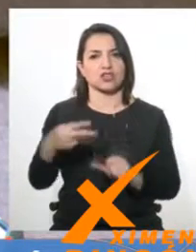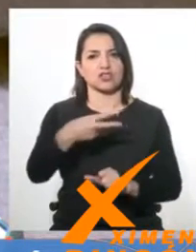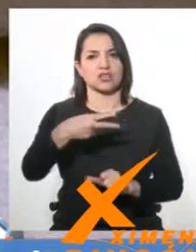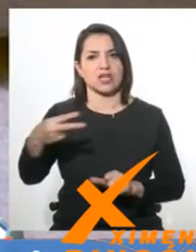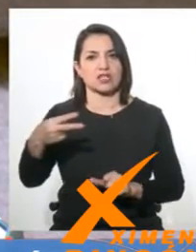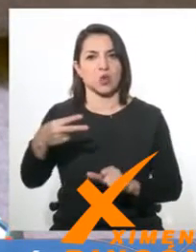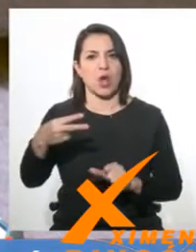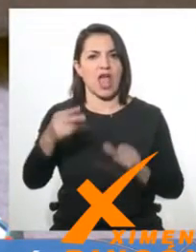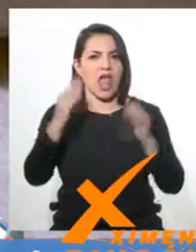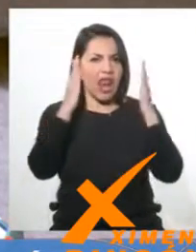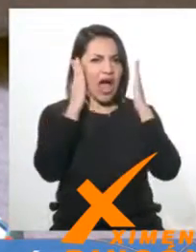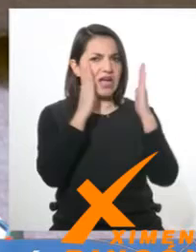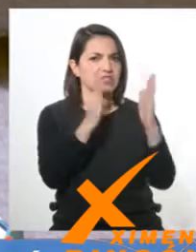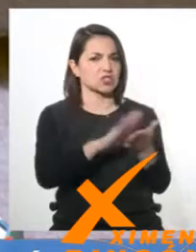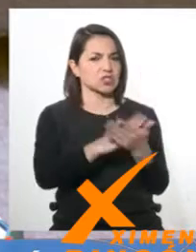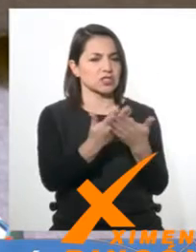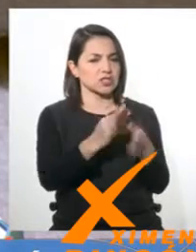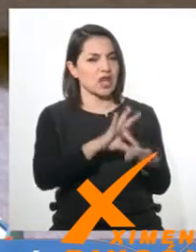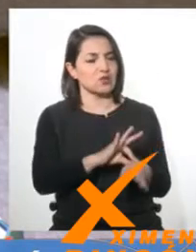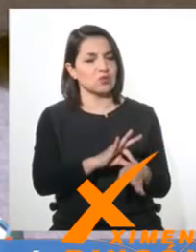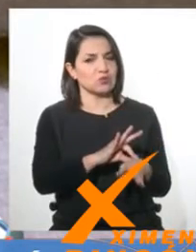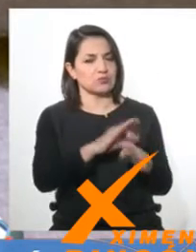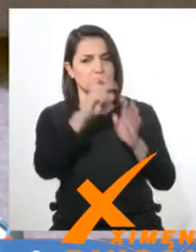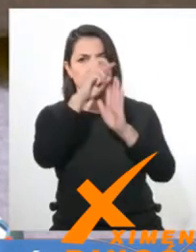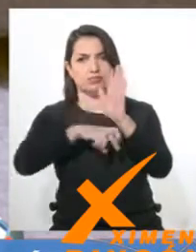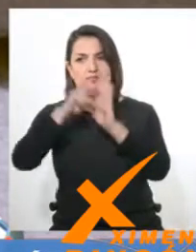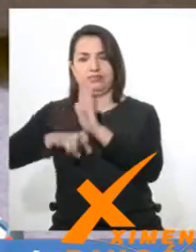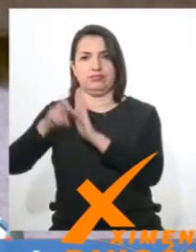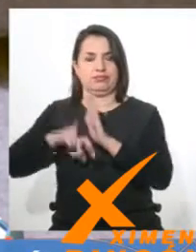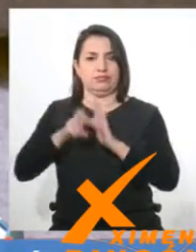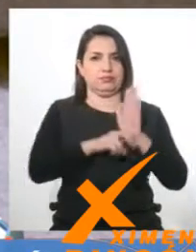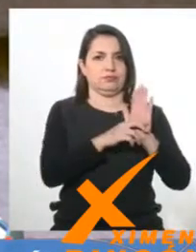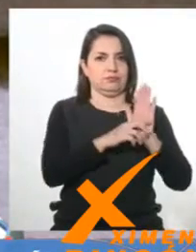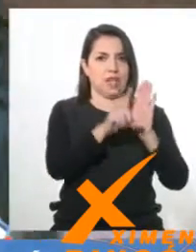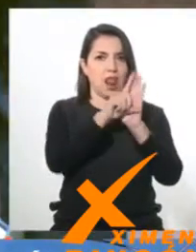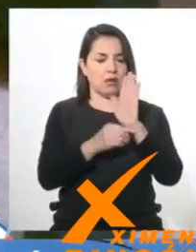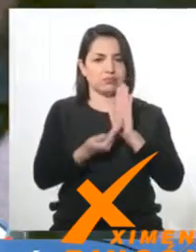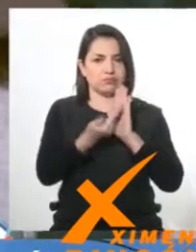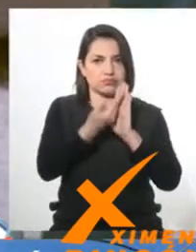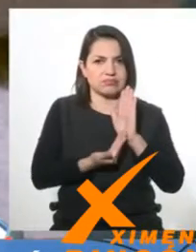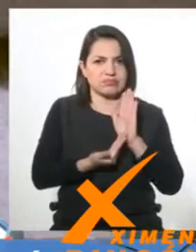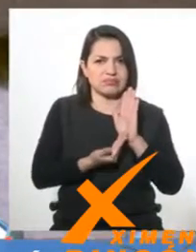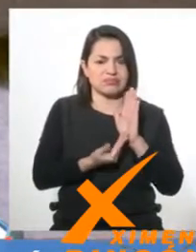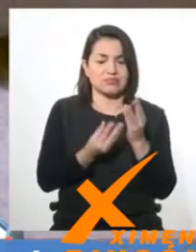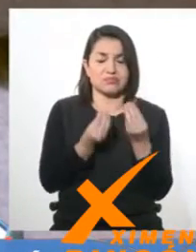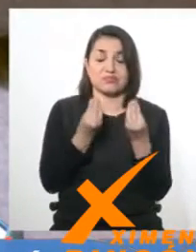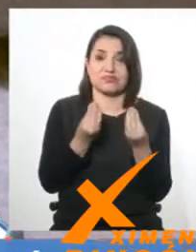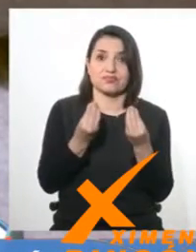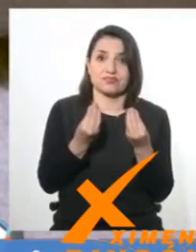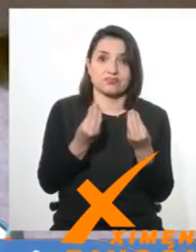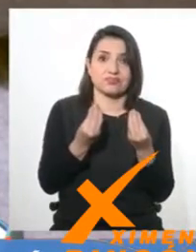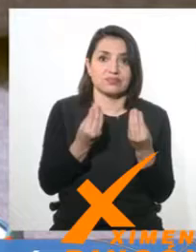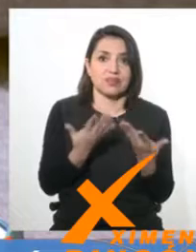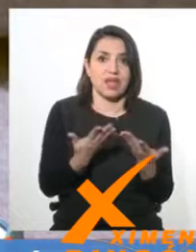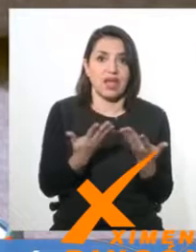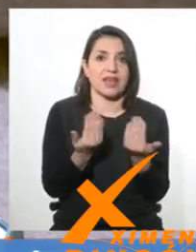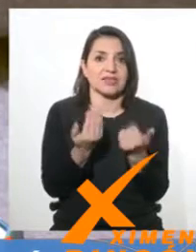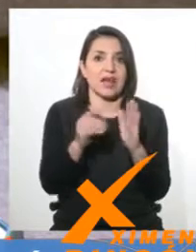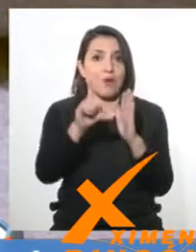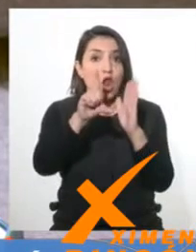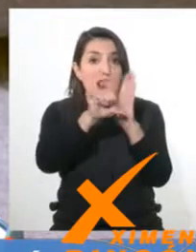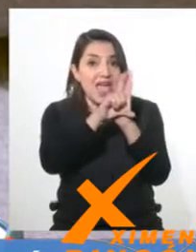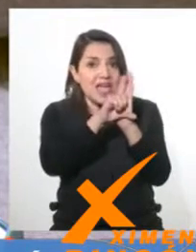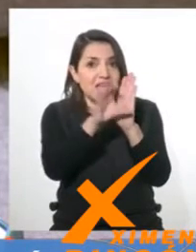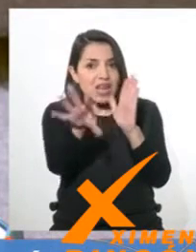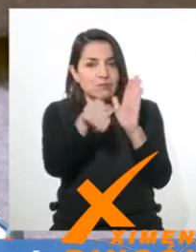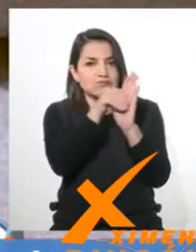atenciones de salud. La verdad, presidente, parece increíble que tengamos que legislar para que los hombres entiendan